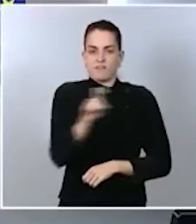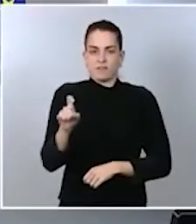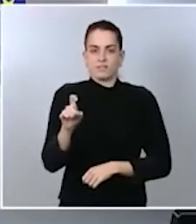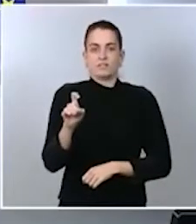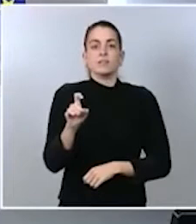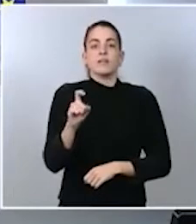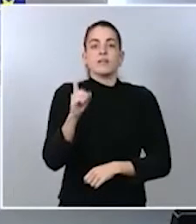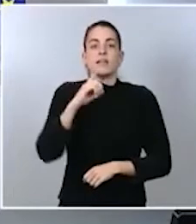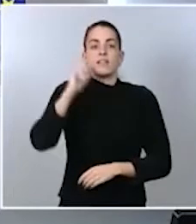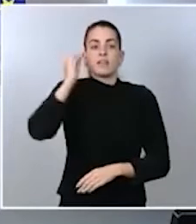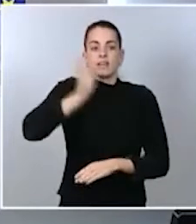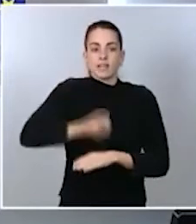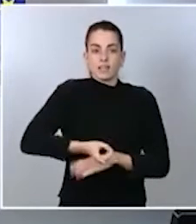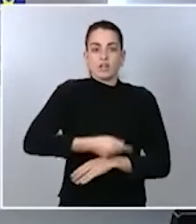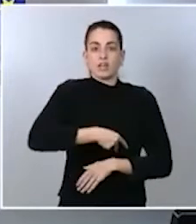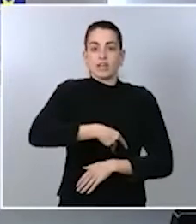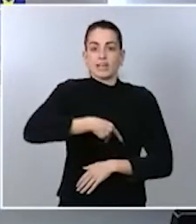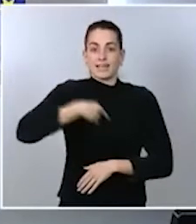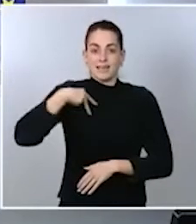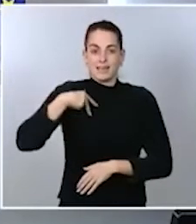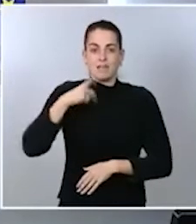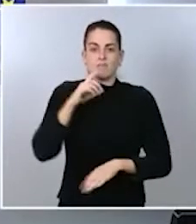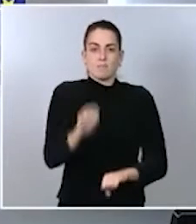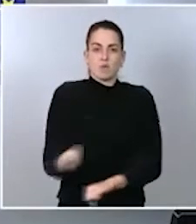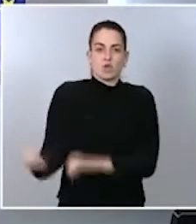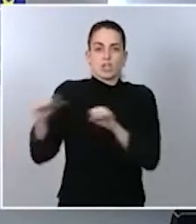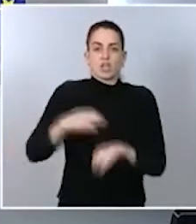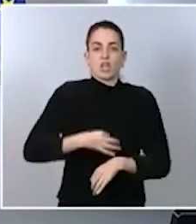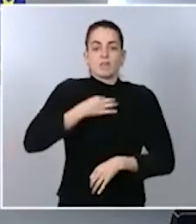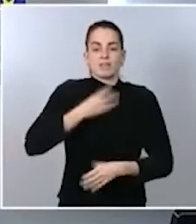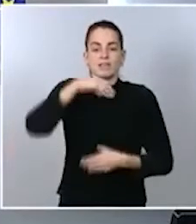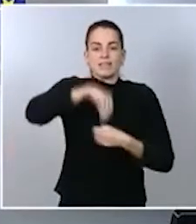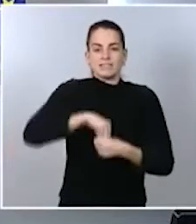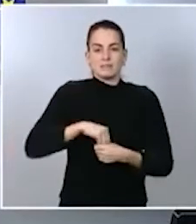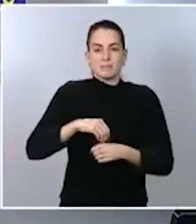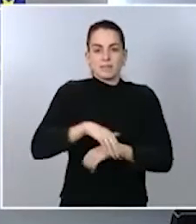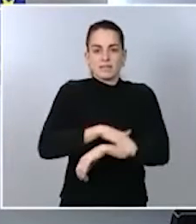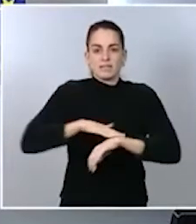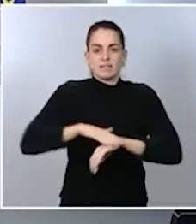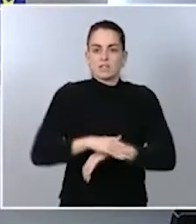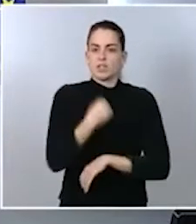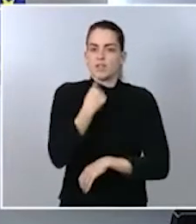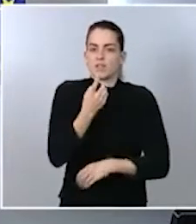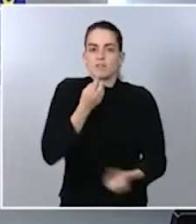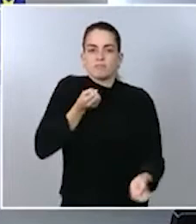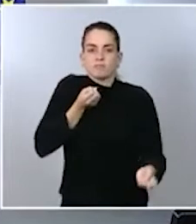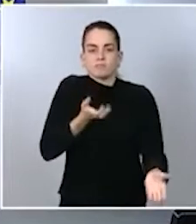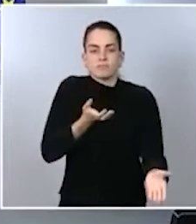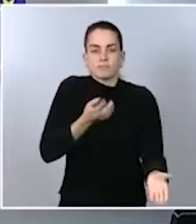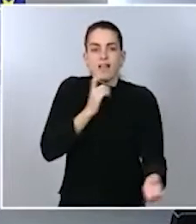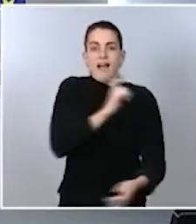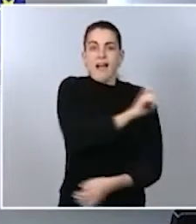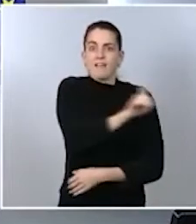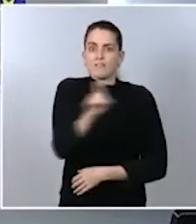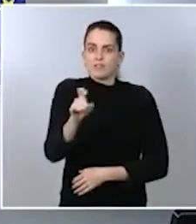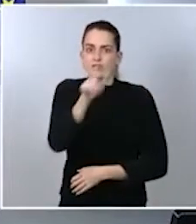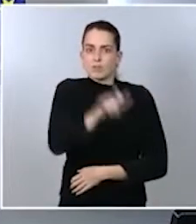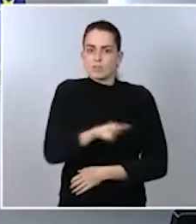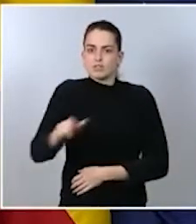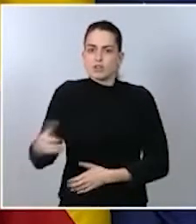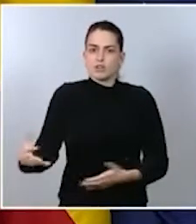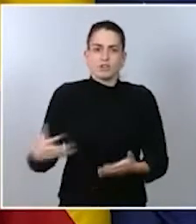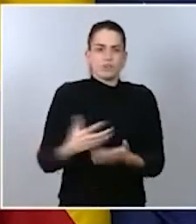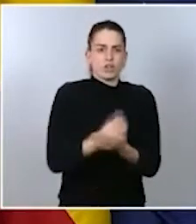civil y emergencias del ministerio del interior emitimos un aviso y reunimos a la unidad de valoración de